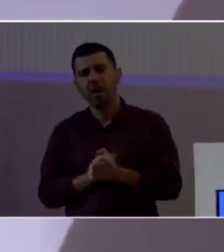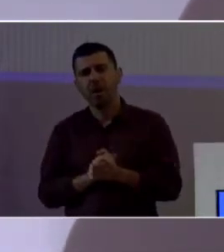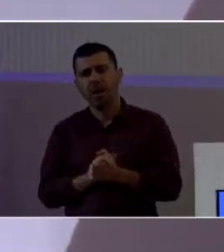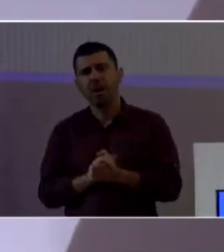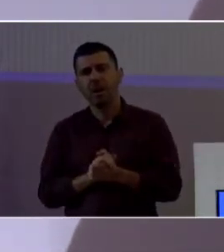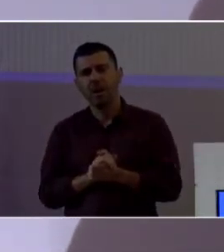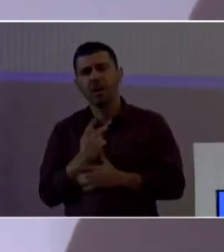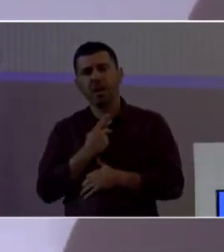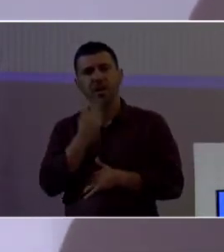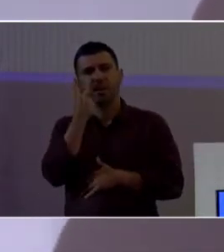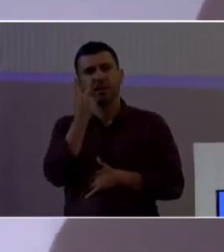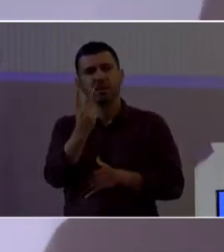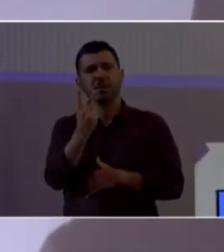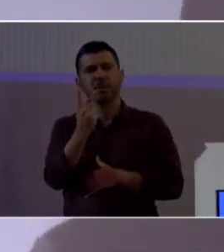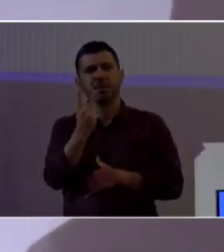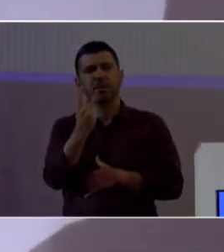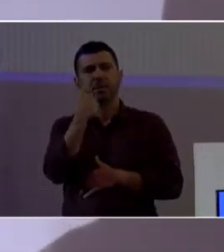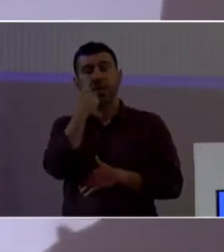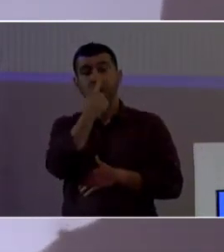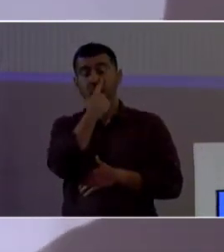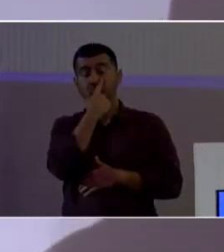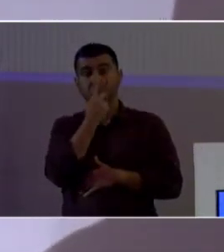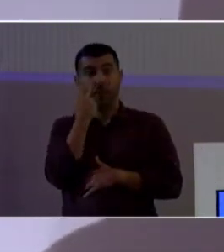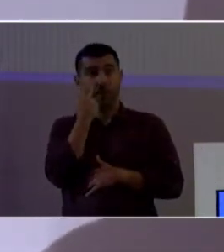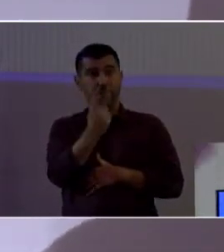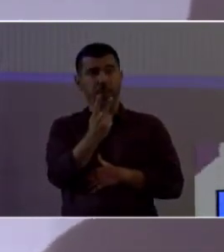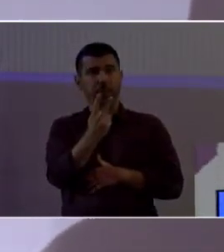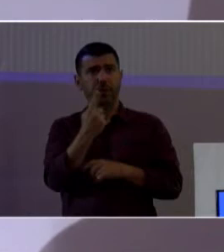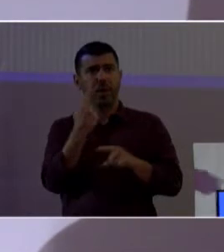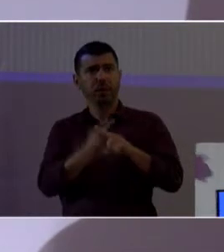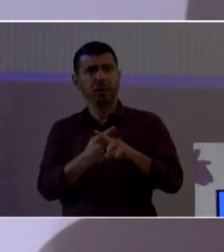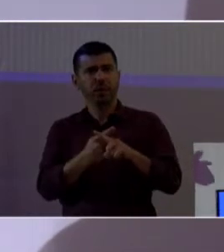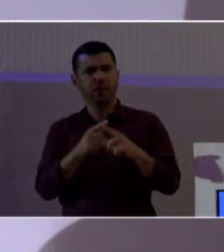ojos. Y cuando yo he visto en su mirada,